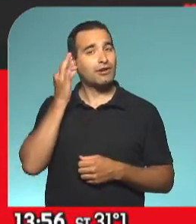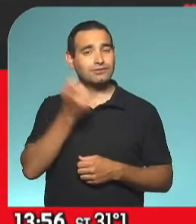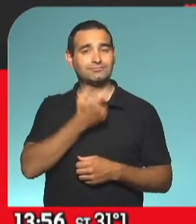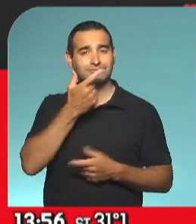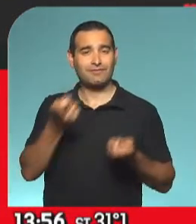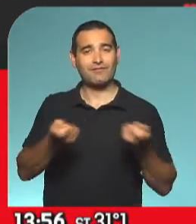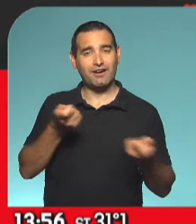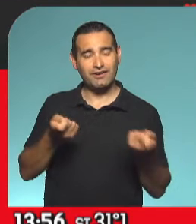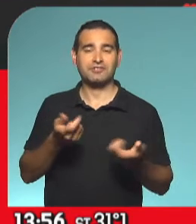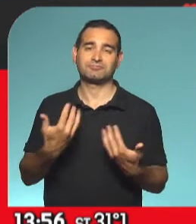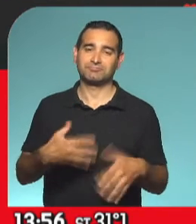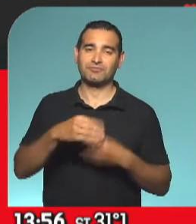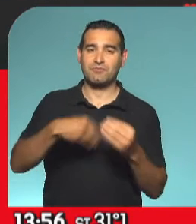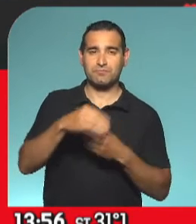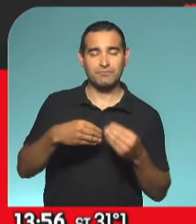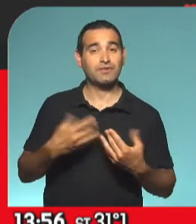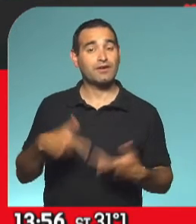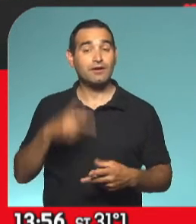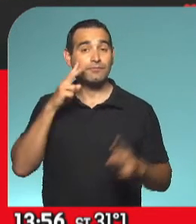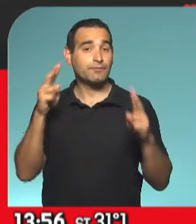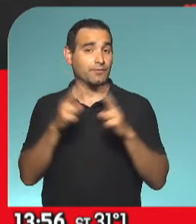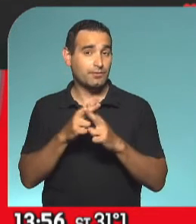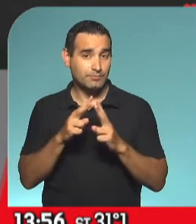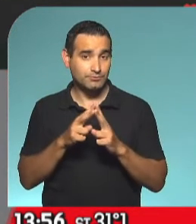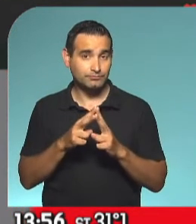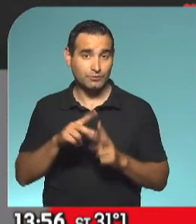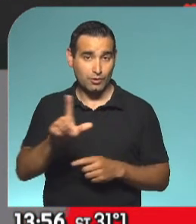junto con la Mona y con su familia. Y nos reencontramos ya